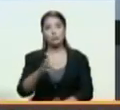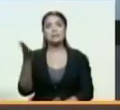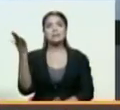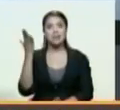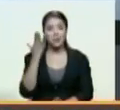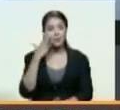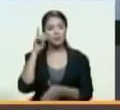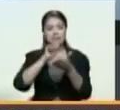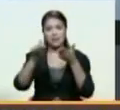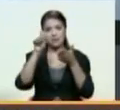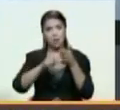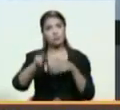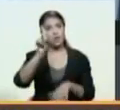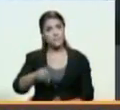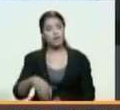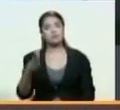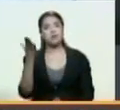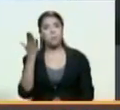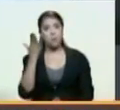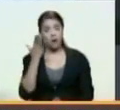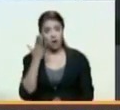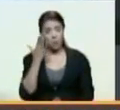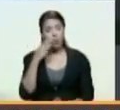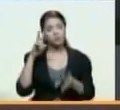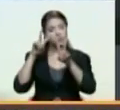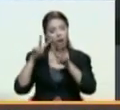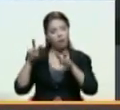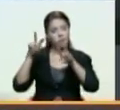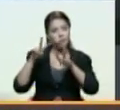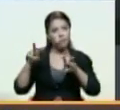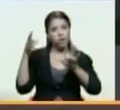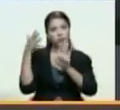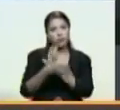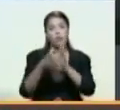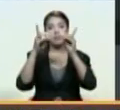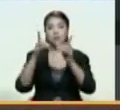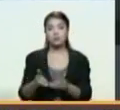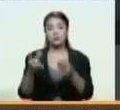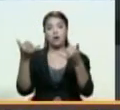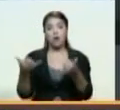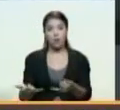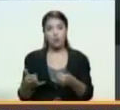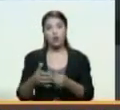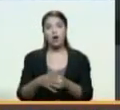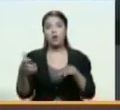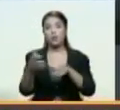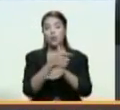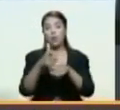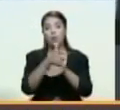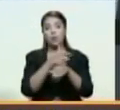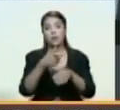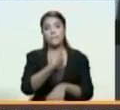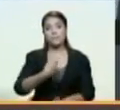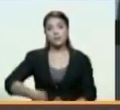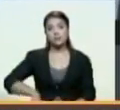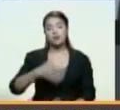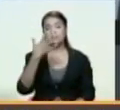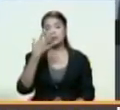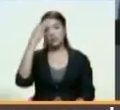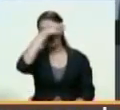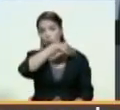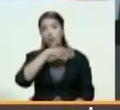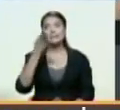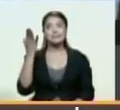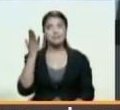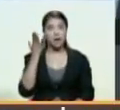secretario general también está analizando estas decisiones que acaba de tomar el gobierno del presidente Donald Trump, y sabemos